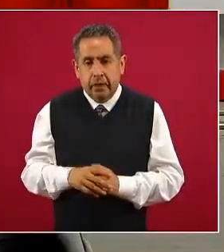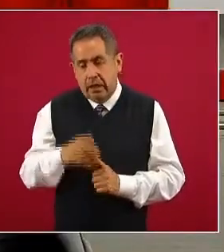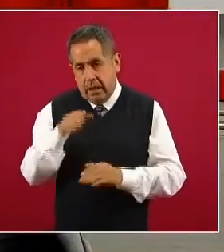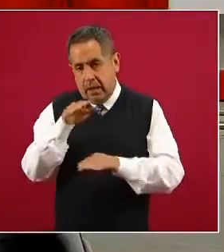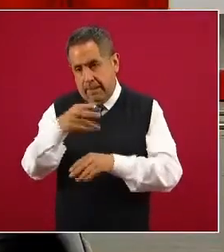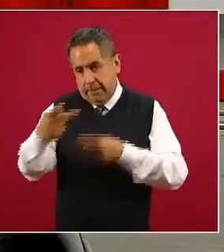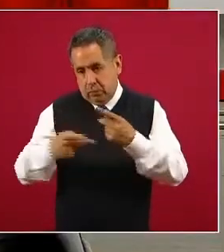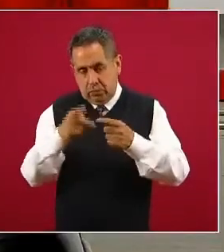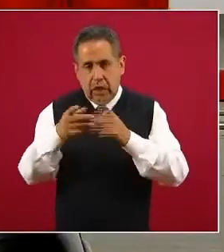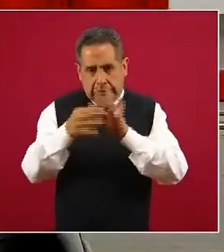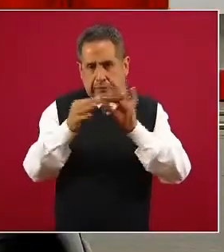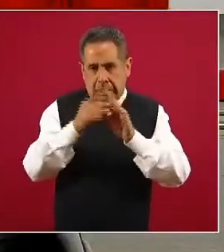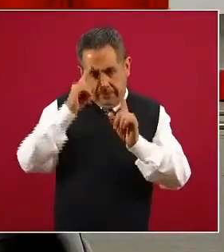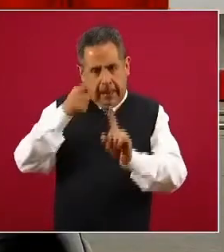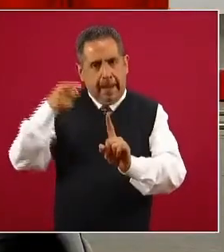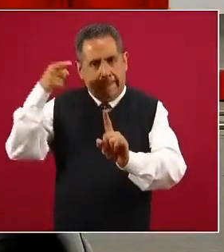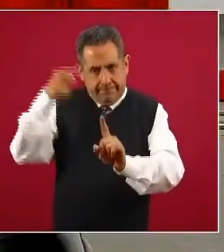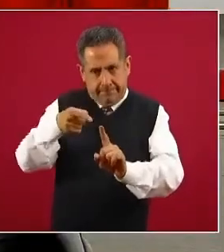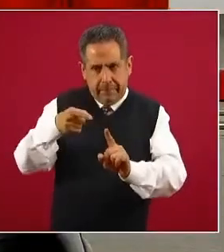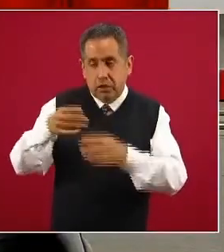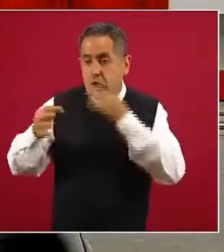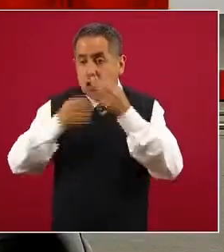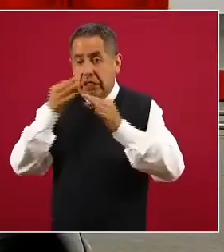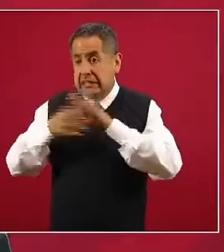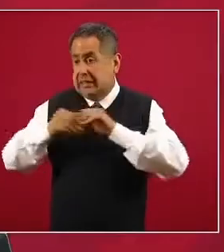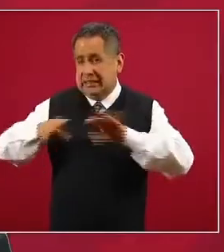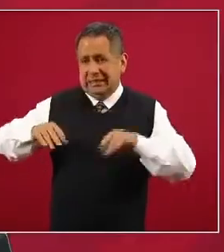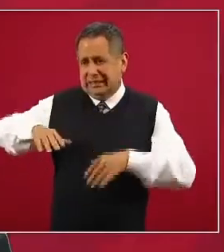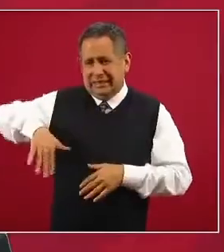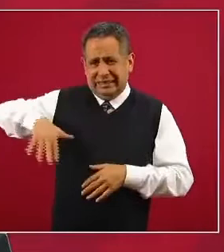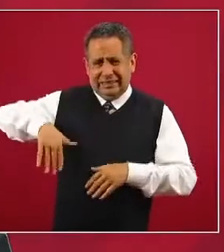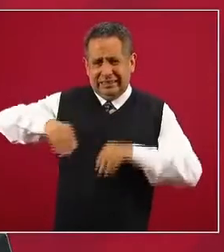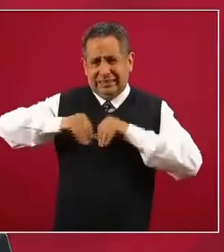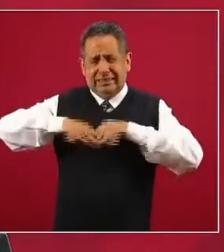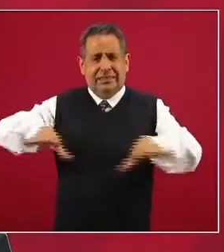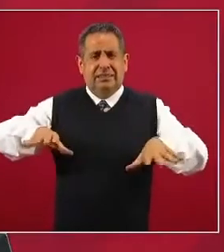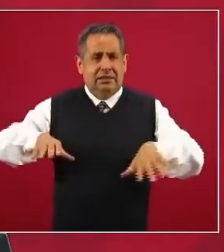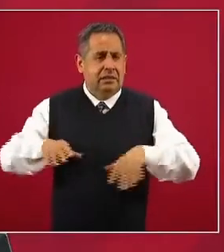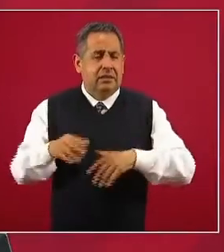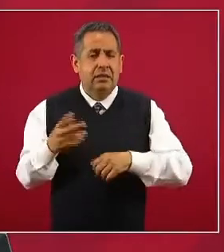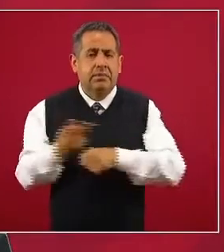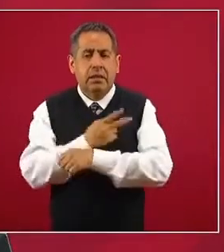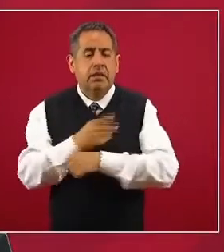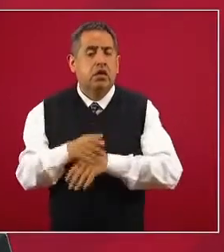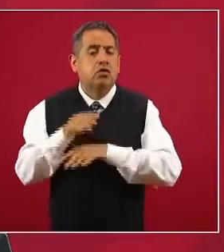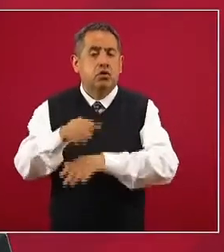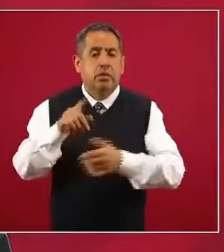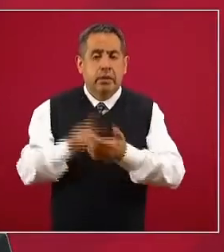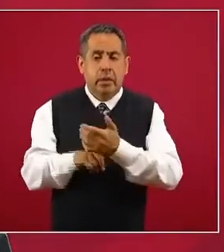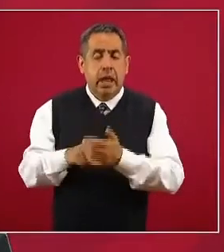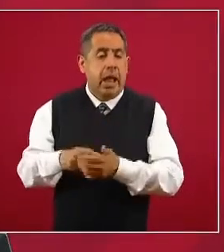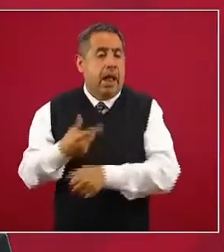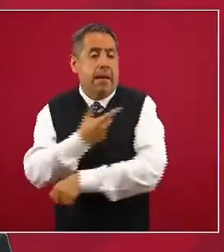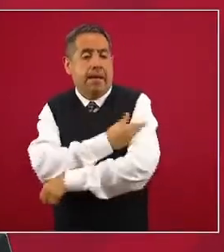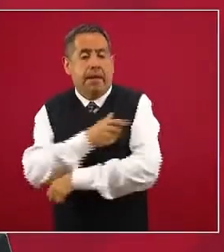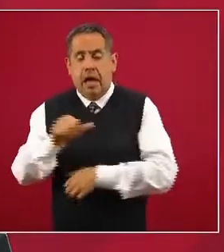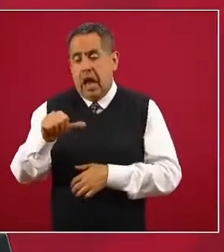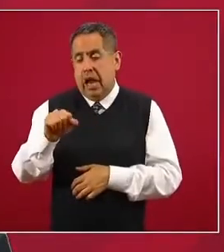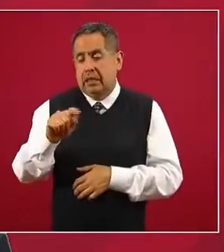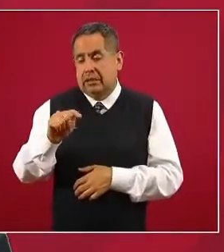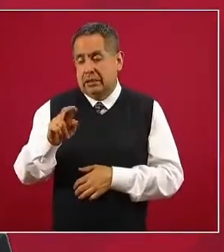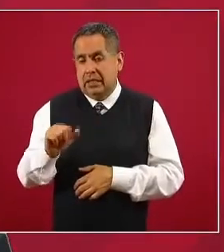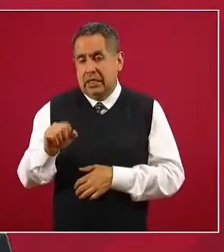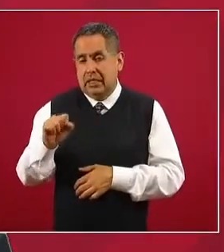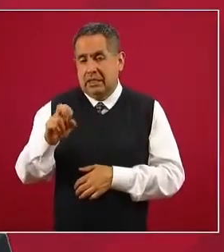Referida a la pregunta, todo esto ahora vamos a hablar de la noticia que circuló hace unos minutos sobre la vacuna de AstraZeneca